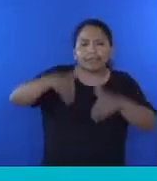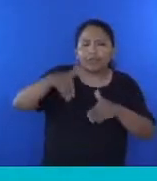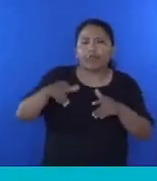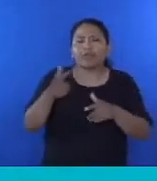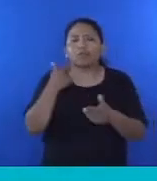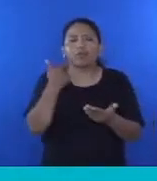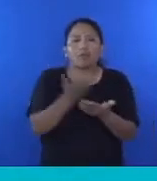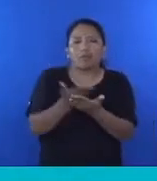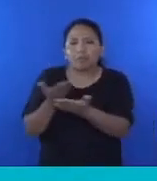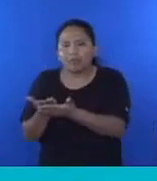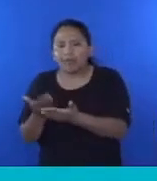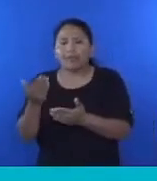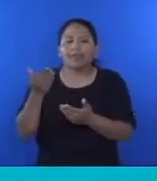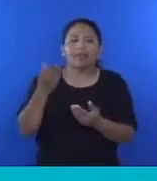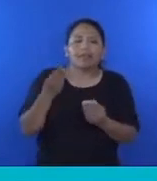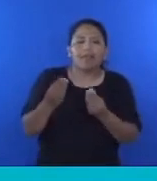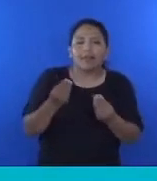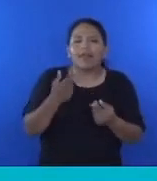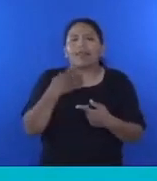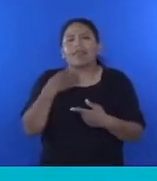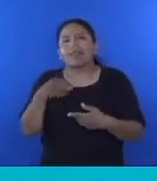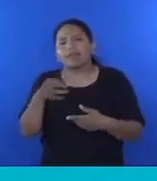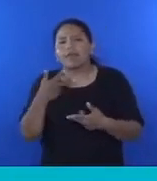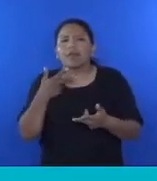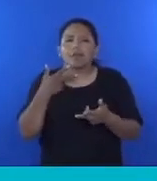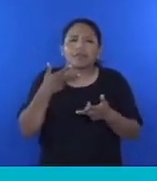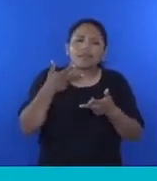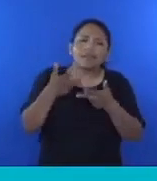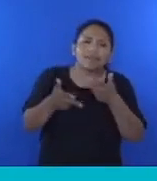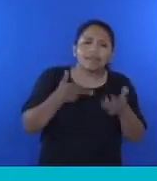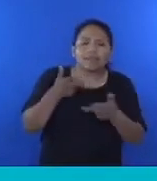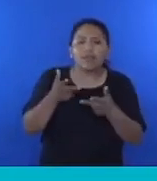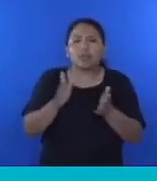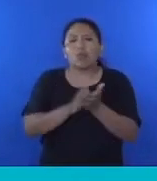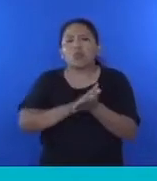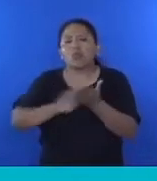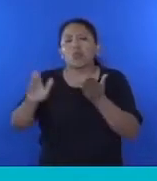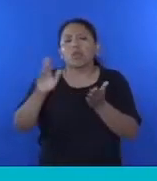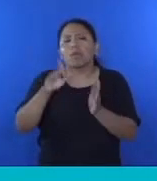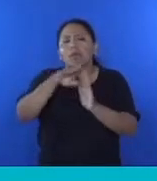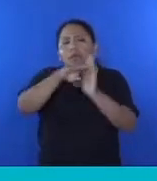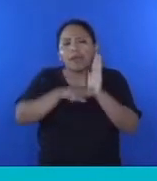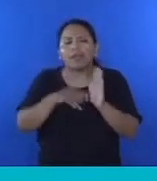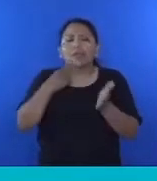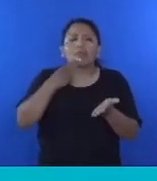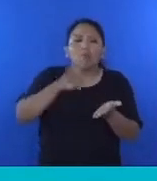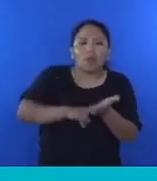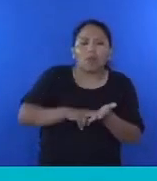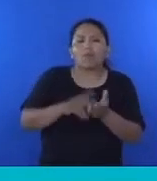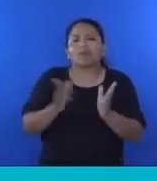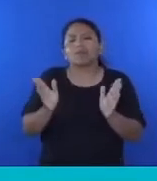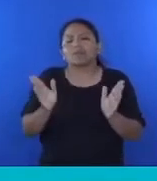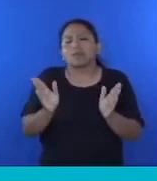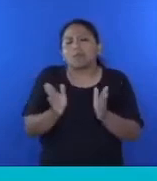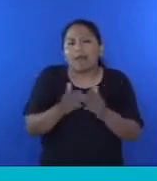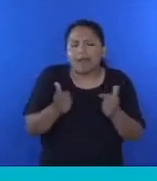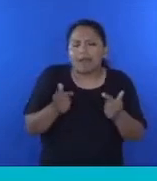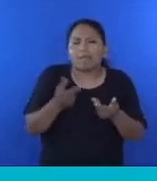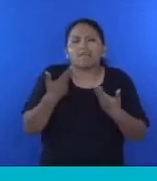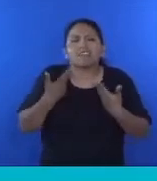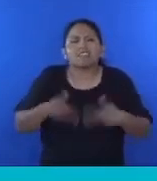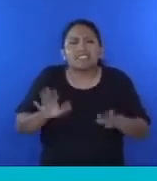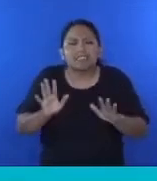presentamos, decimos que hay que establecer un nuevo régimen tributario en la Argentina, que hay que simplificarlo, que tiene que ser